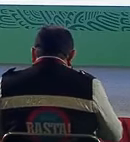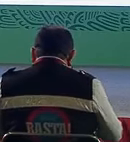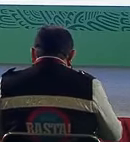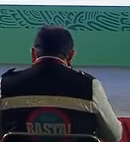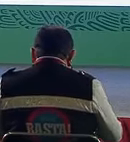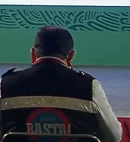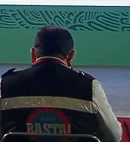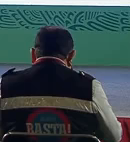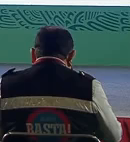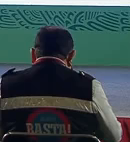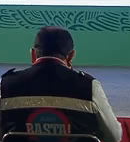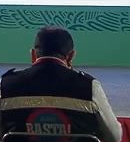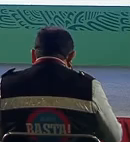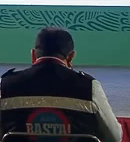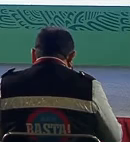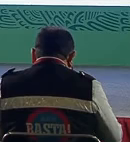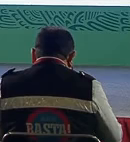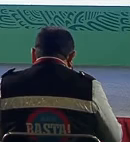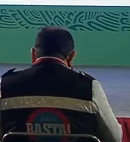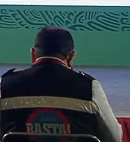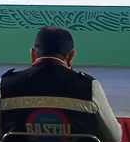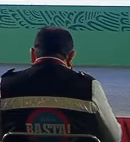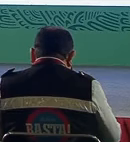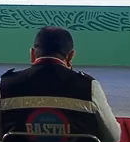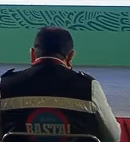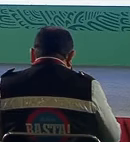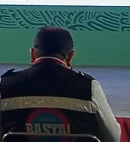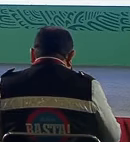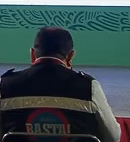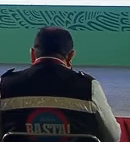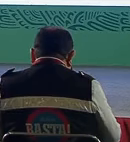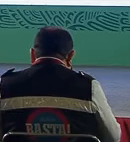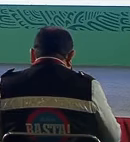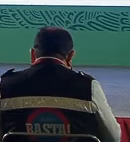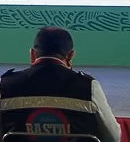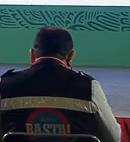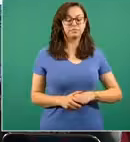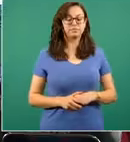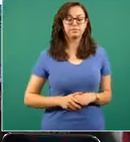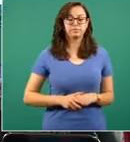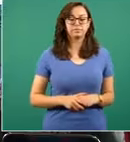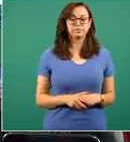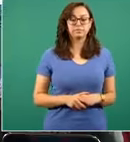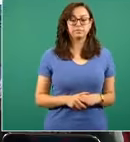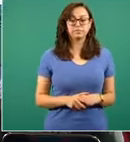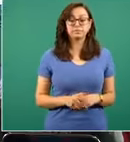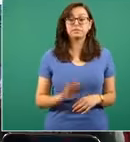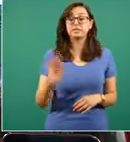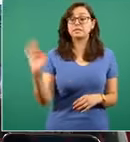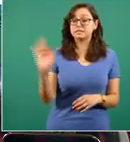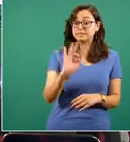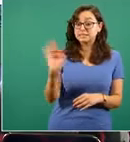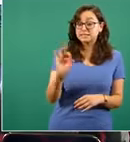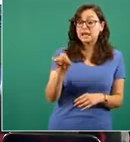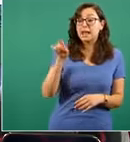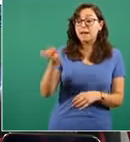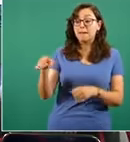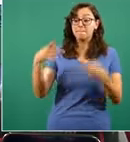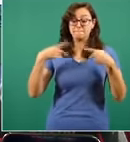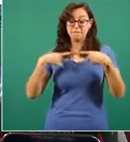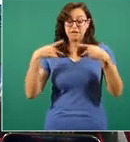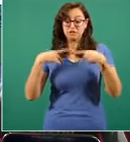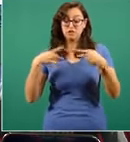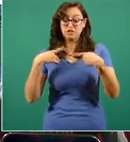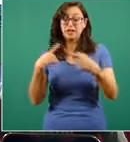encontraba sintomática y por eso al momento de ingresar al filtro o pasar la revisión antes de la vacuna, al no expresar signos